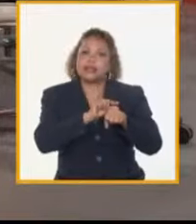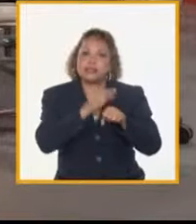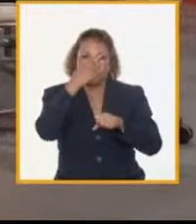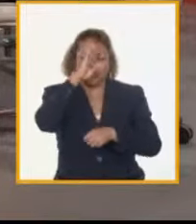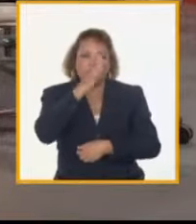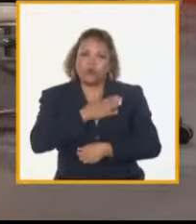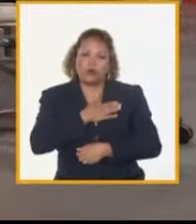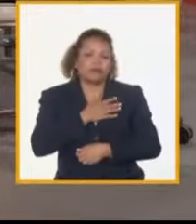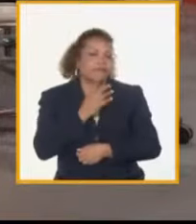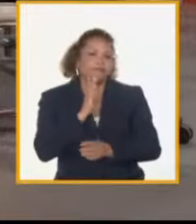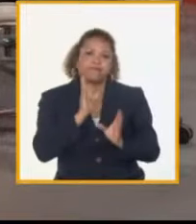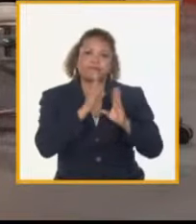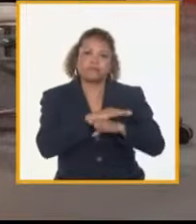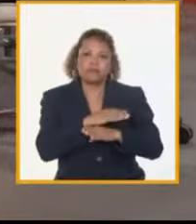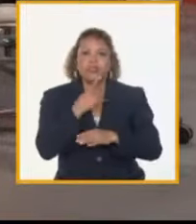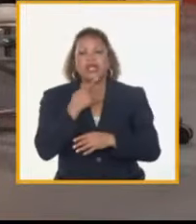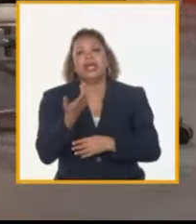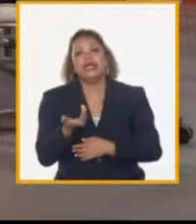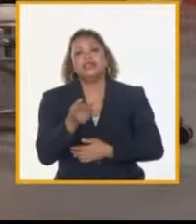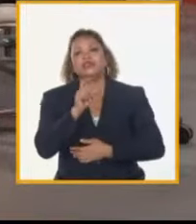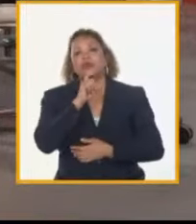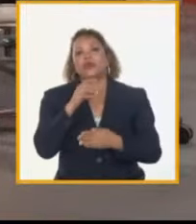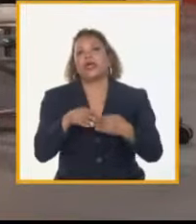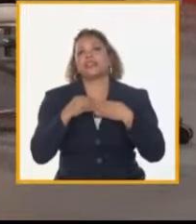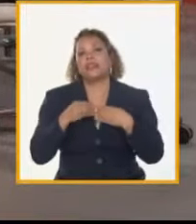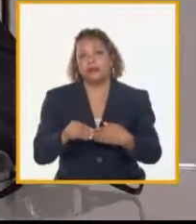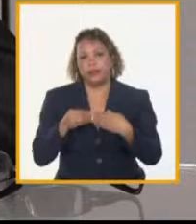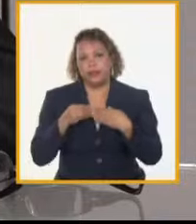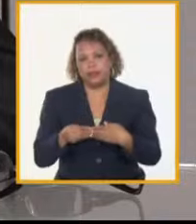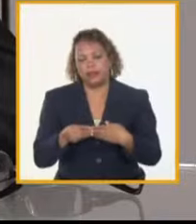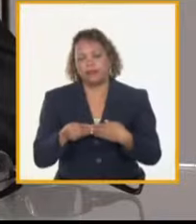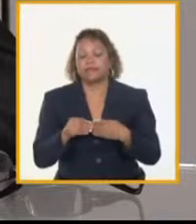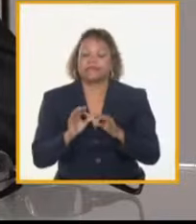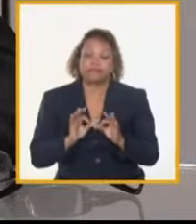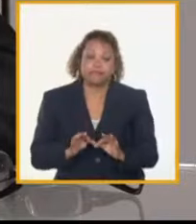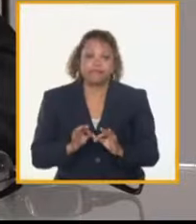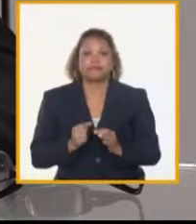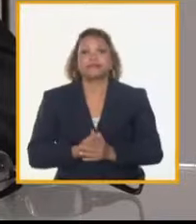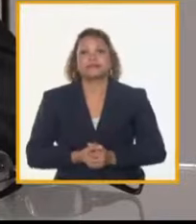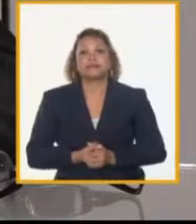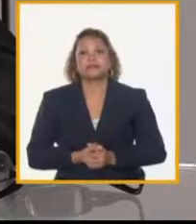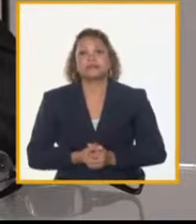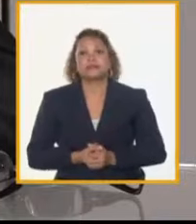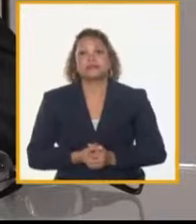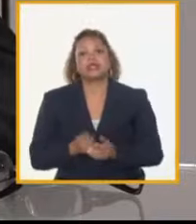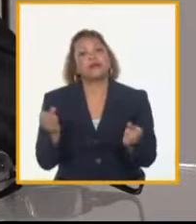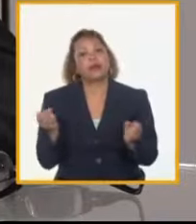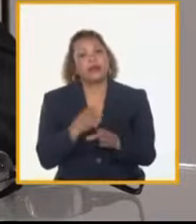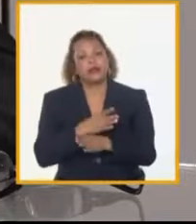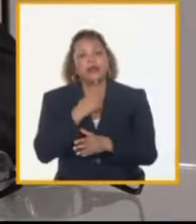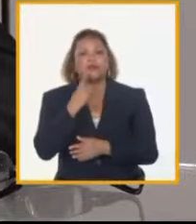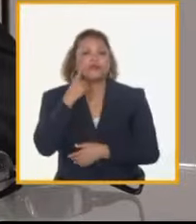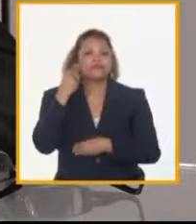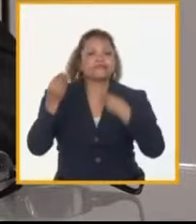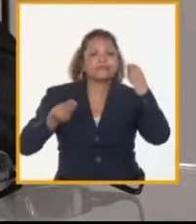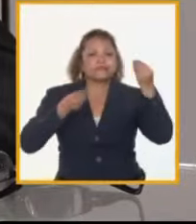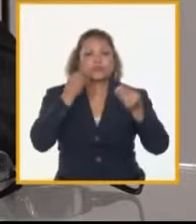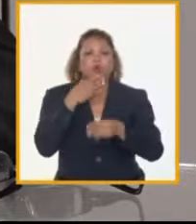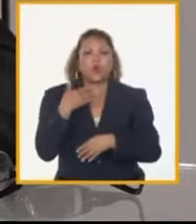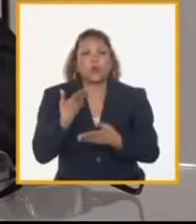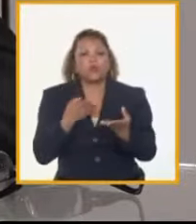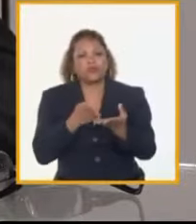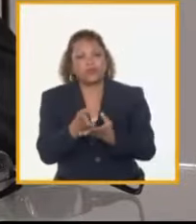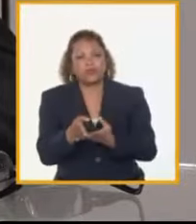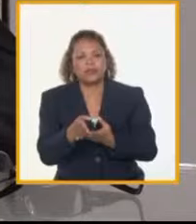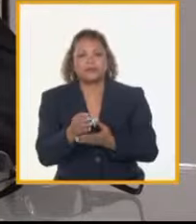debilidad, una deficiencia que tenemos como empresa y la tenemos bien marcada, a la cual estamos ya definiendo el camino a seguir y le decía